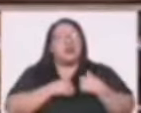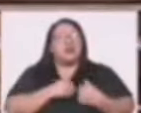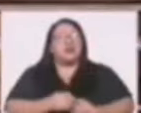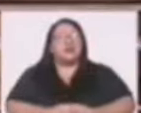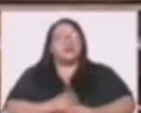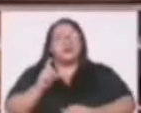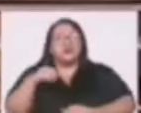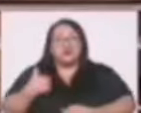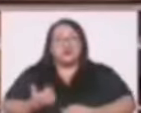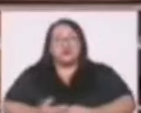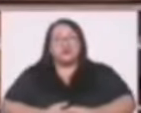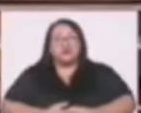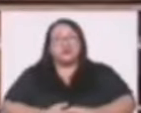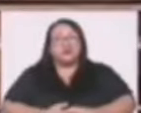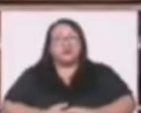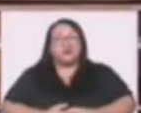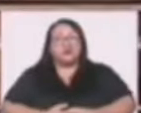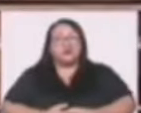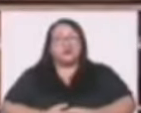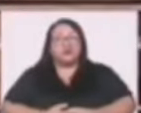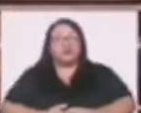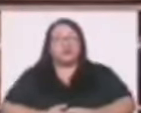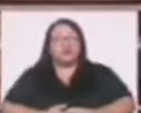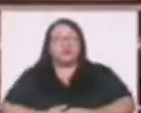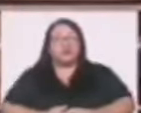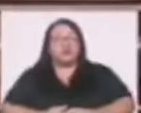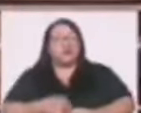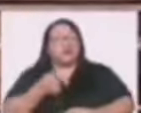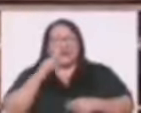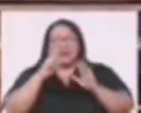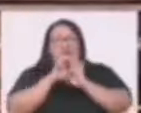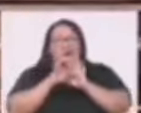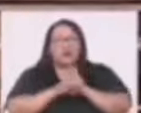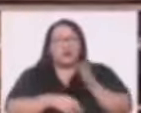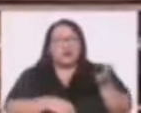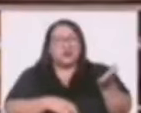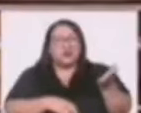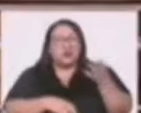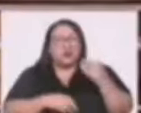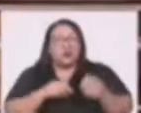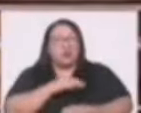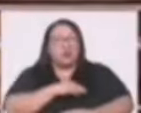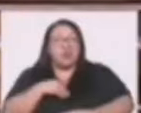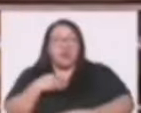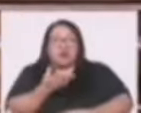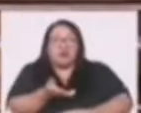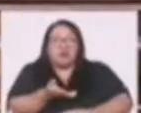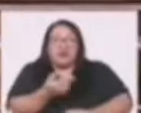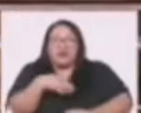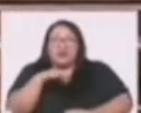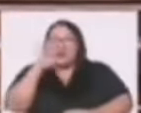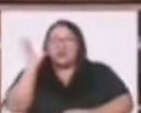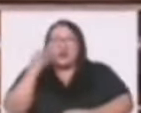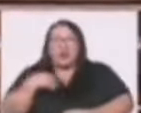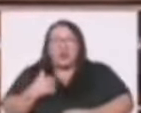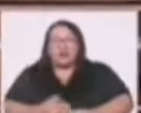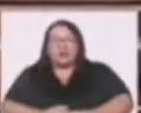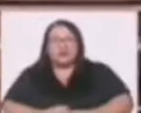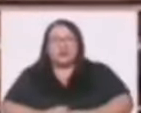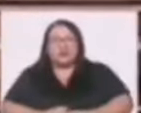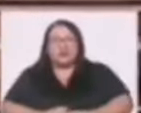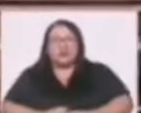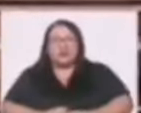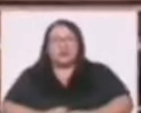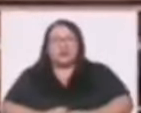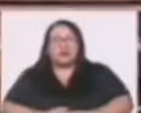una señora en forma totalmente ilegal, inconstitucional, como miembro de la entidad de la